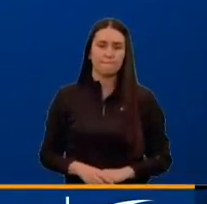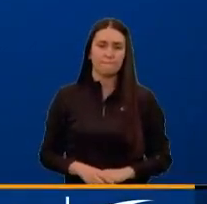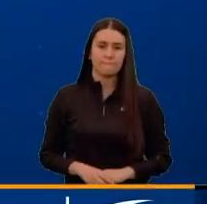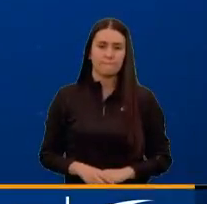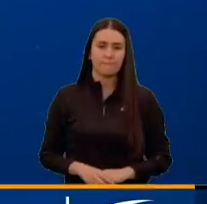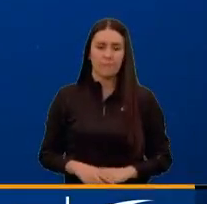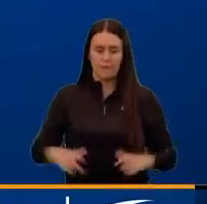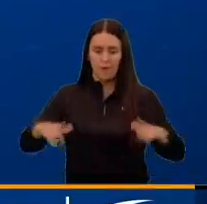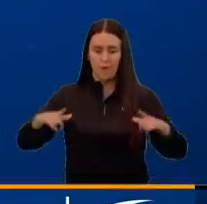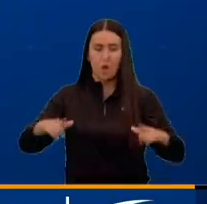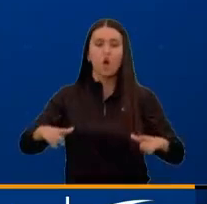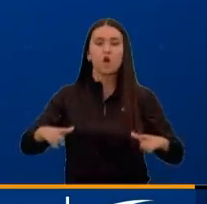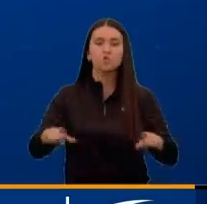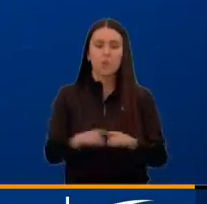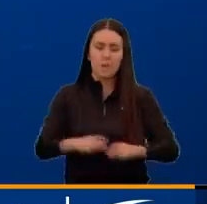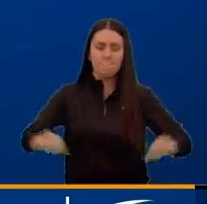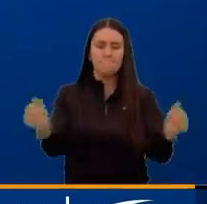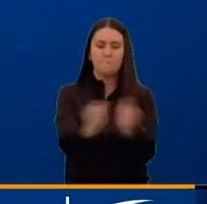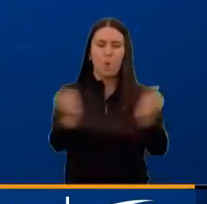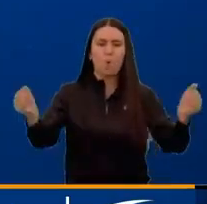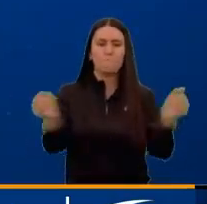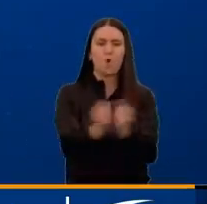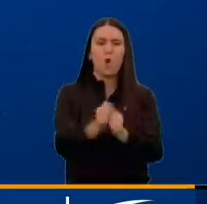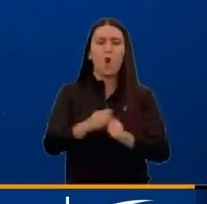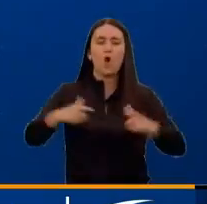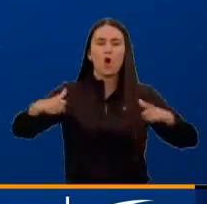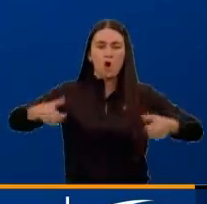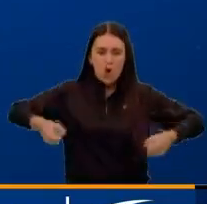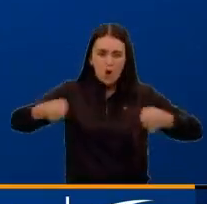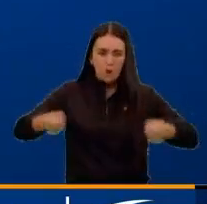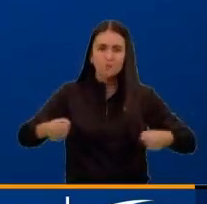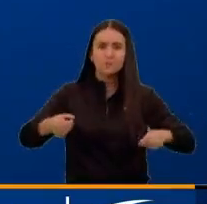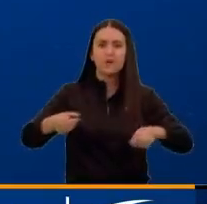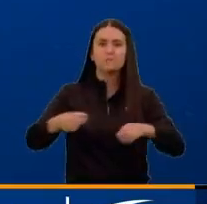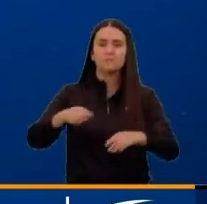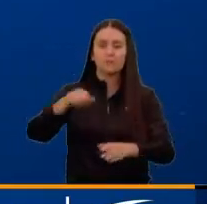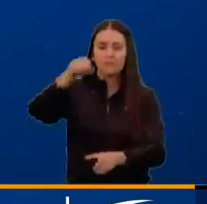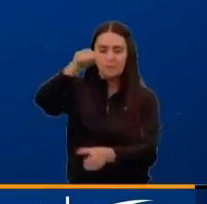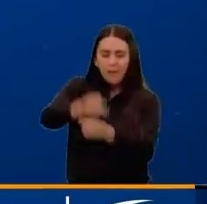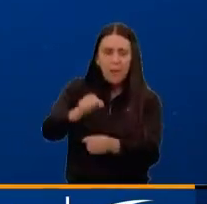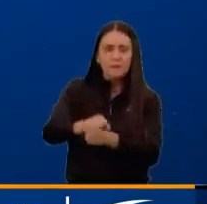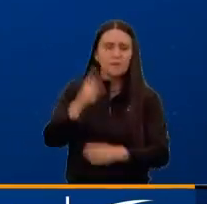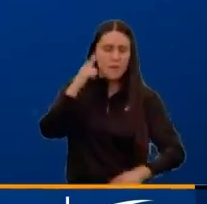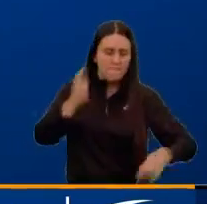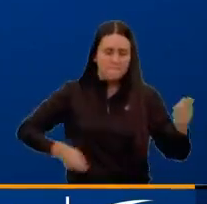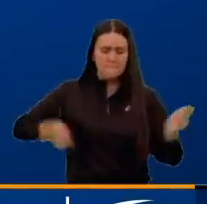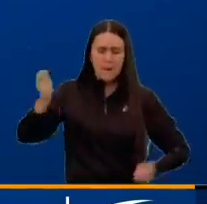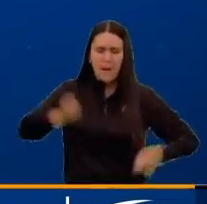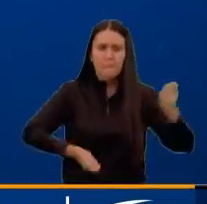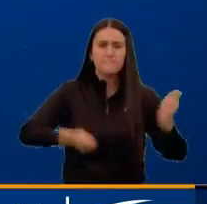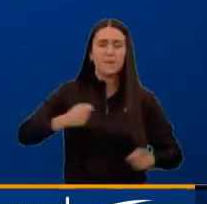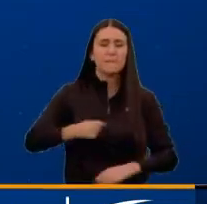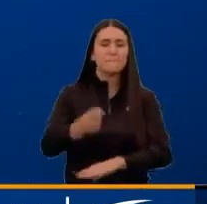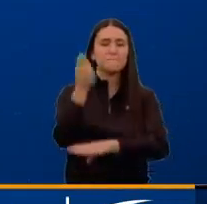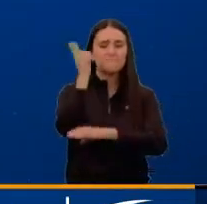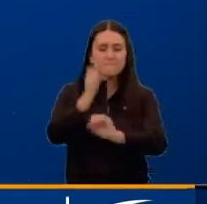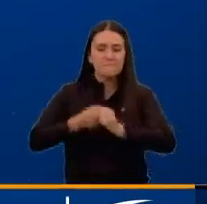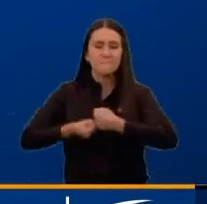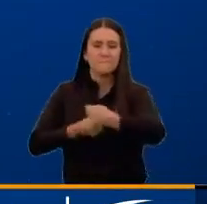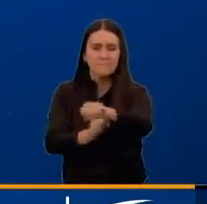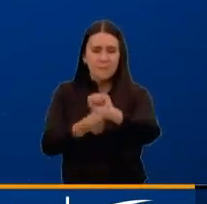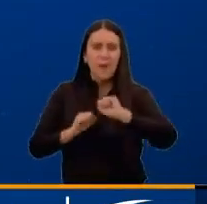Tapas de ollas convertidas en vibrantes platillos, tarros de plástico que dan vida a imponentes tambores, pedazos de madera transformados